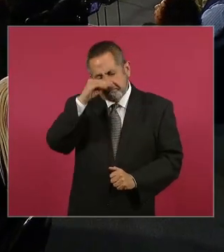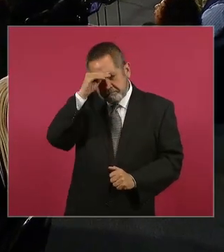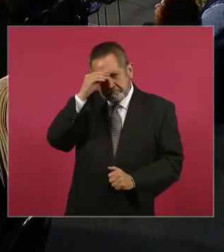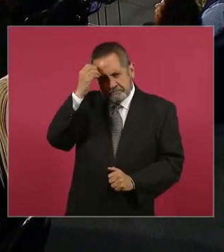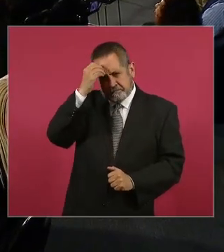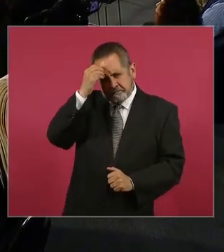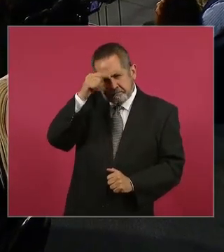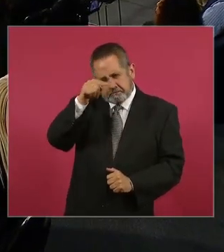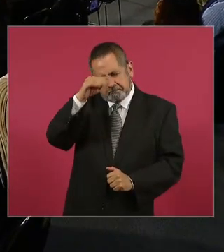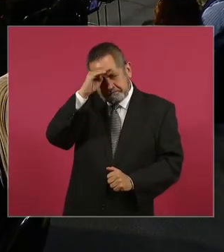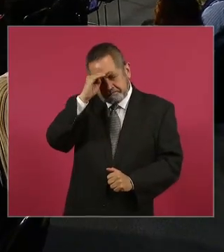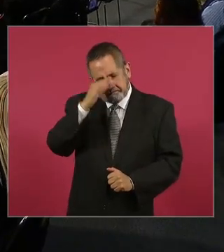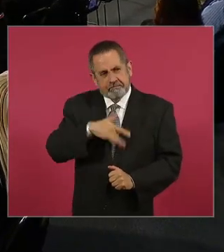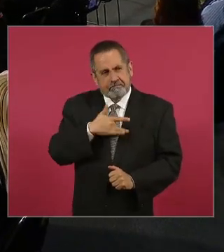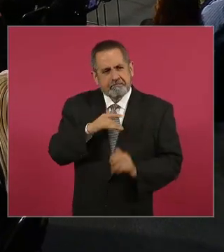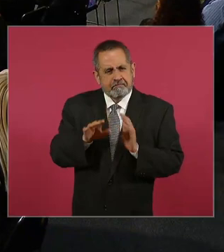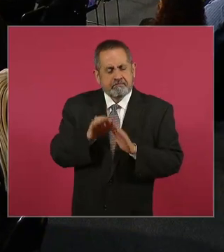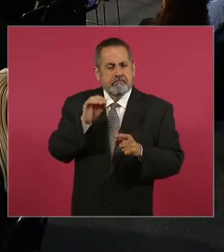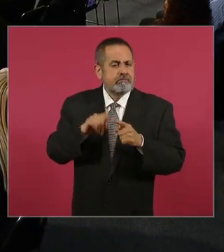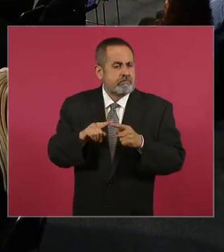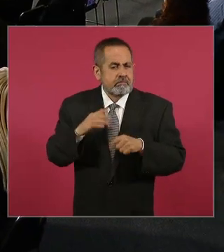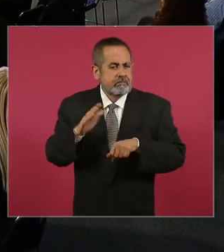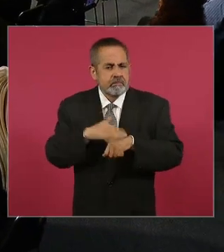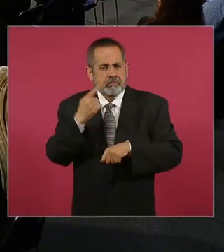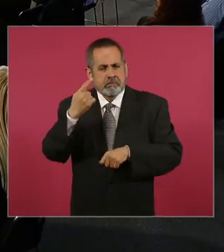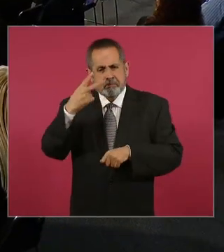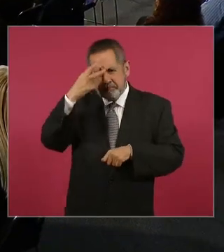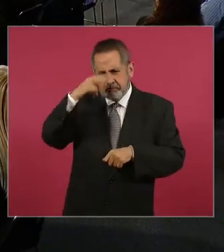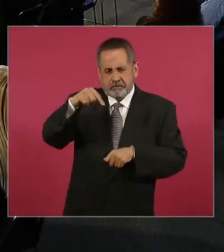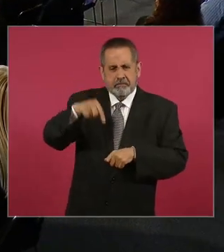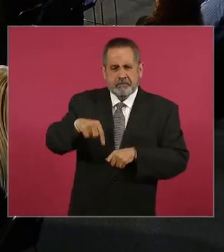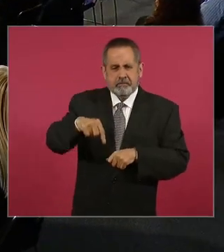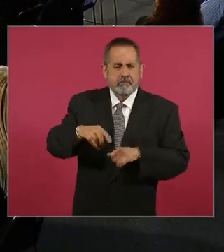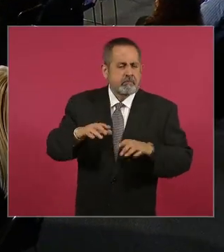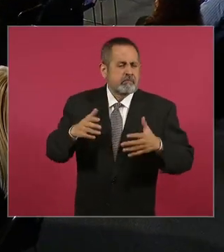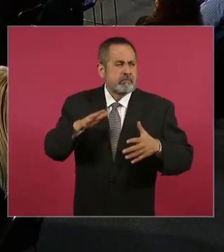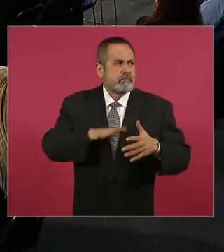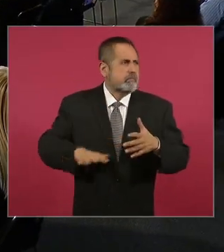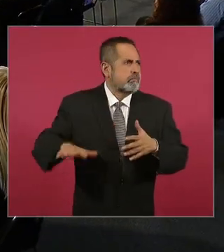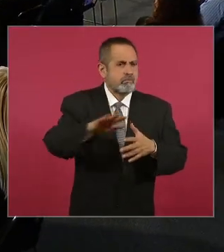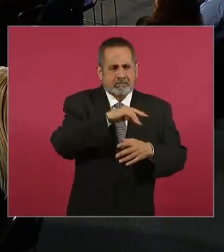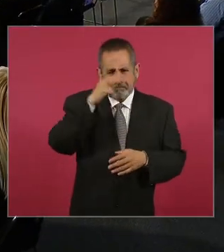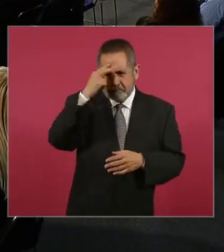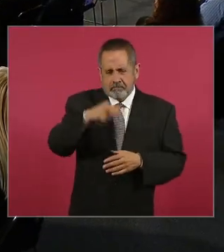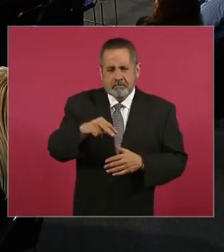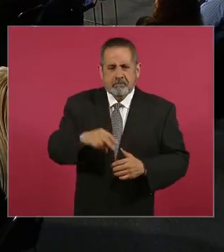usted? ¿Por qué México ha llegado a que los ciudadanos